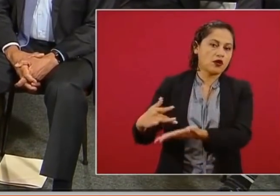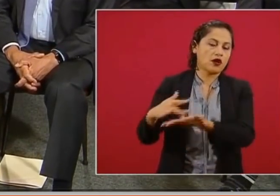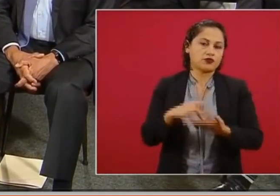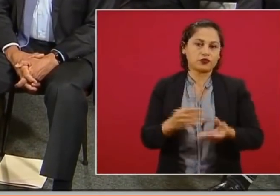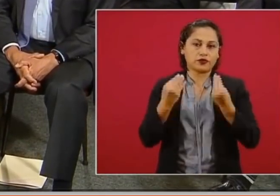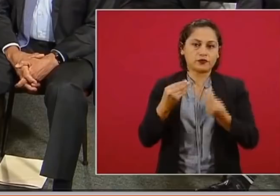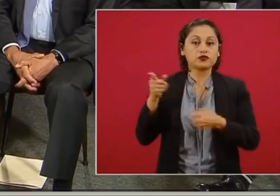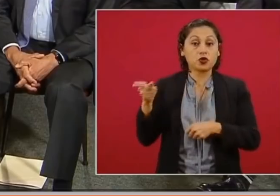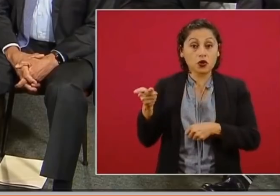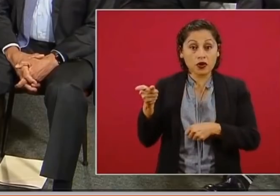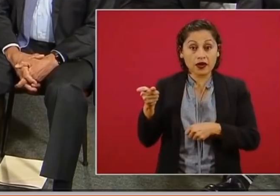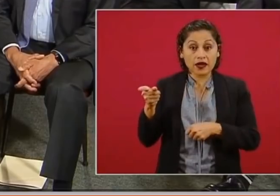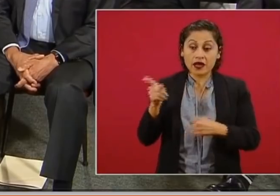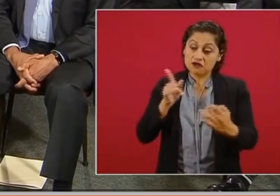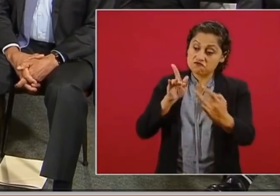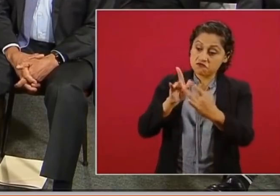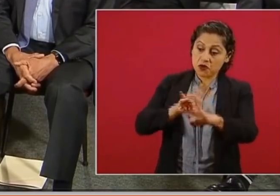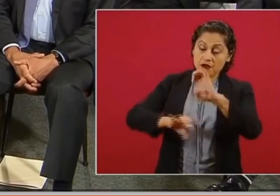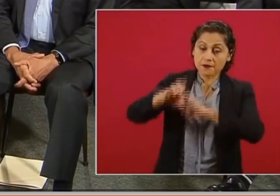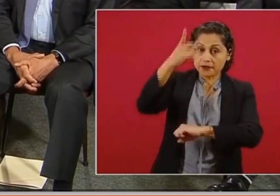comunicación permanente con el sector privado.